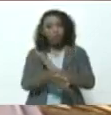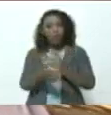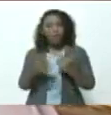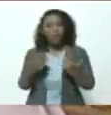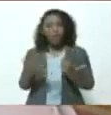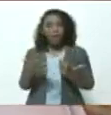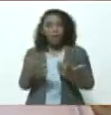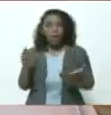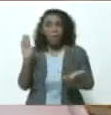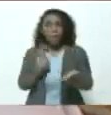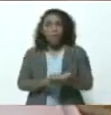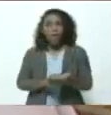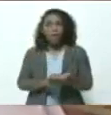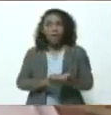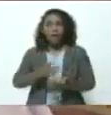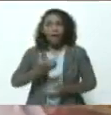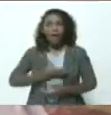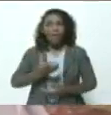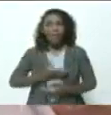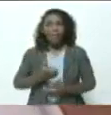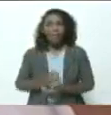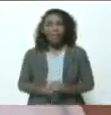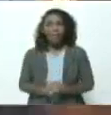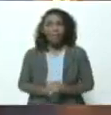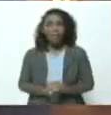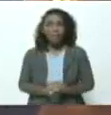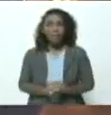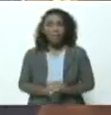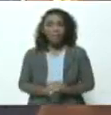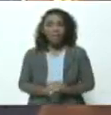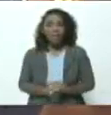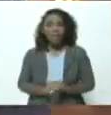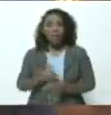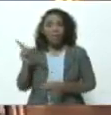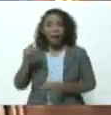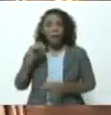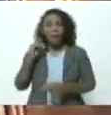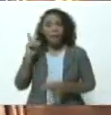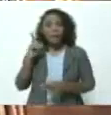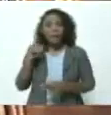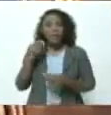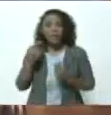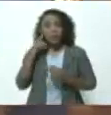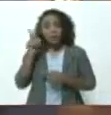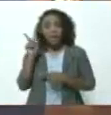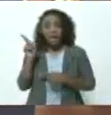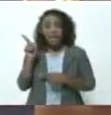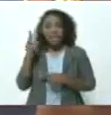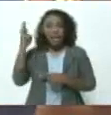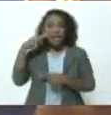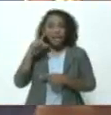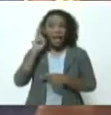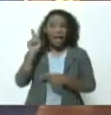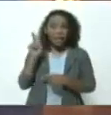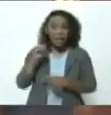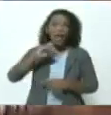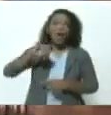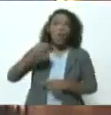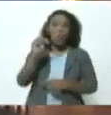de los impuestos de la alcaldía, era la cosa. Una cuña de los impuestos de la alcaldía y me dice, mira, vale, yo creo que esta es Juana.